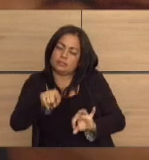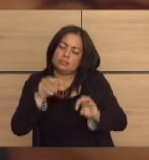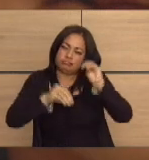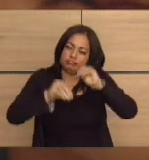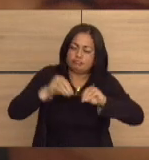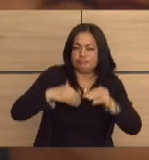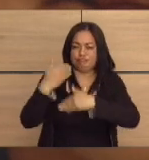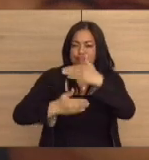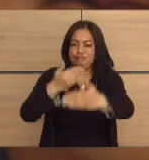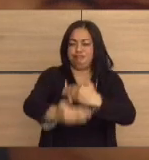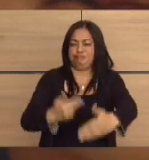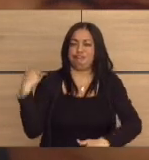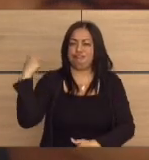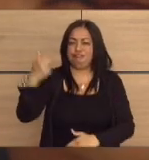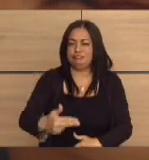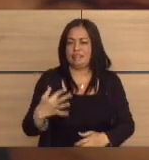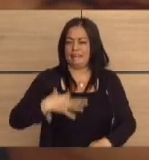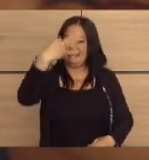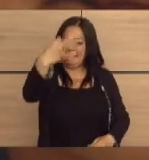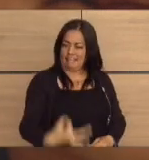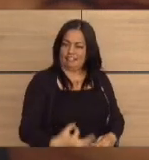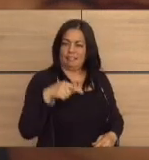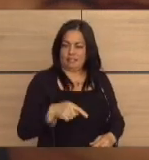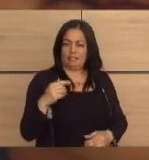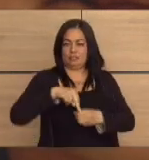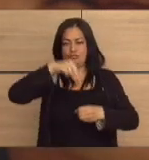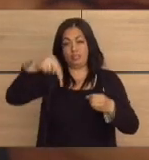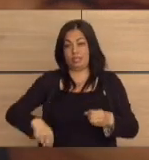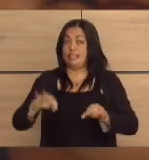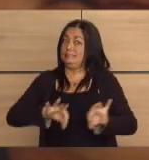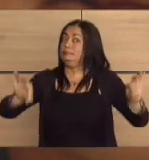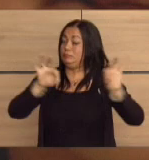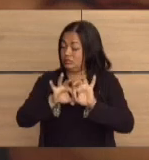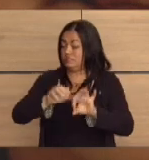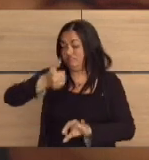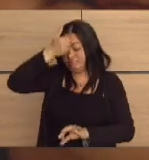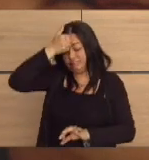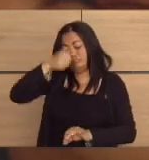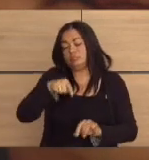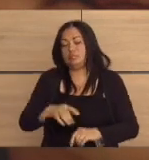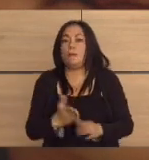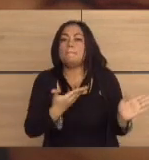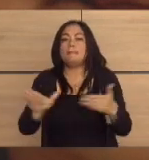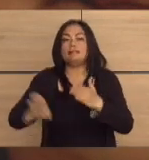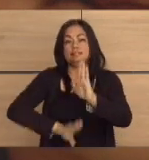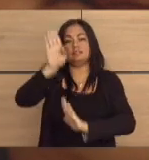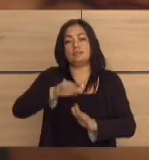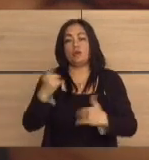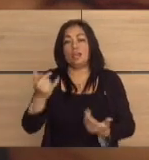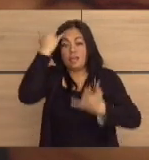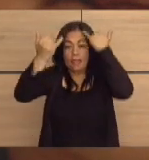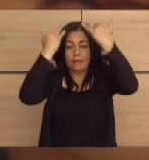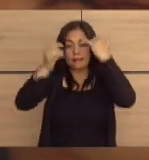alrededor de historia, ética y ciudadanía va a ser fundamental. Es un plan de desarrollo que no solamente acogió sus ideas, sino que